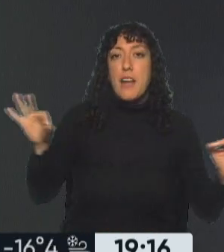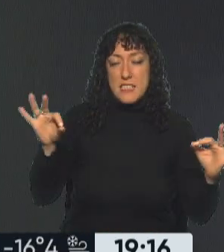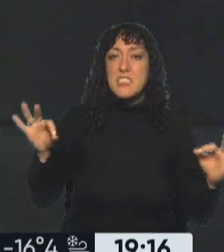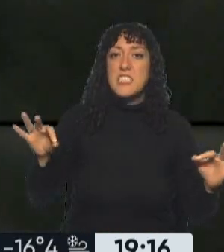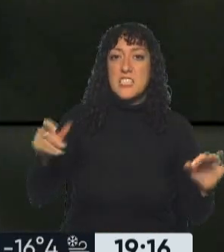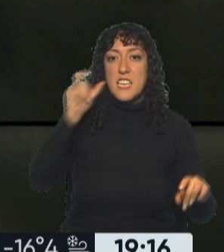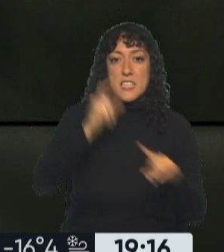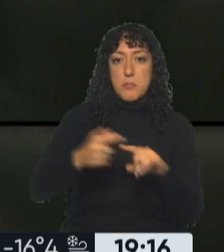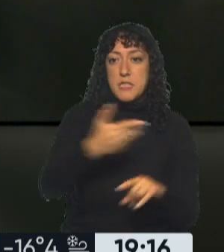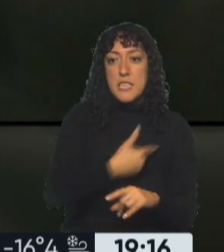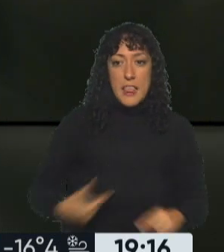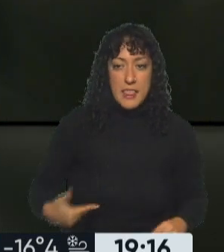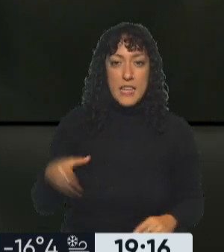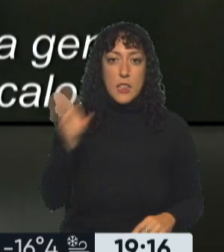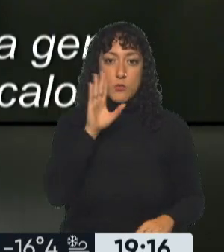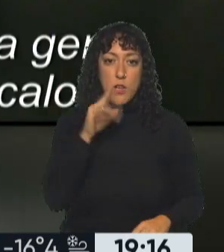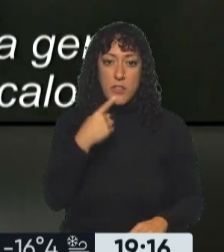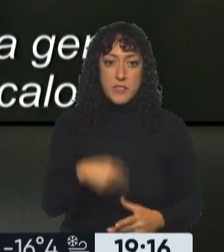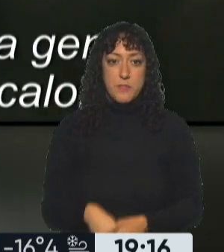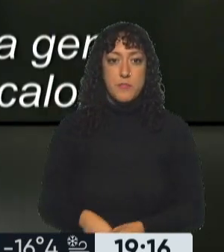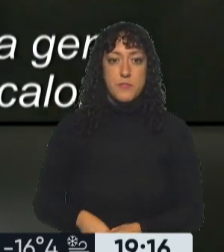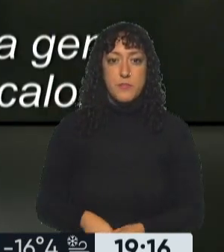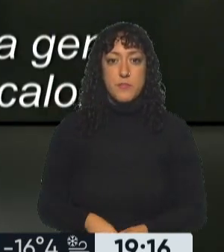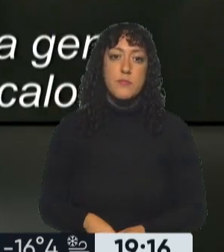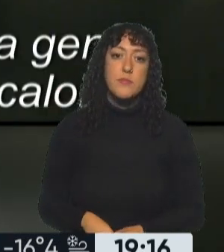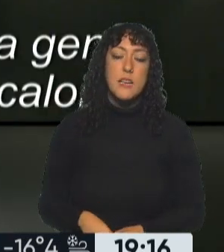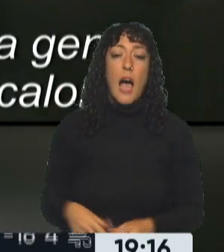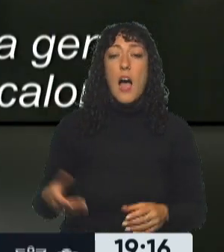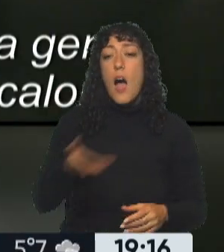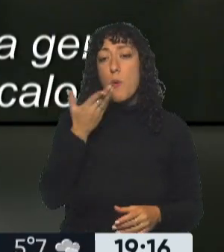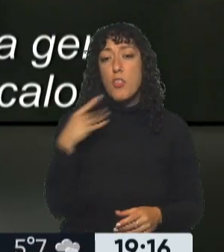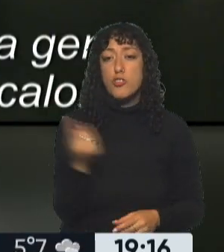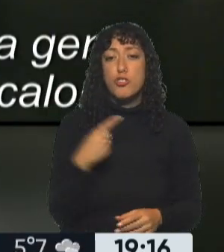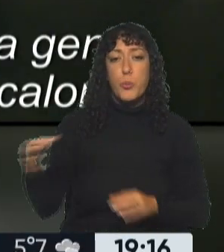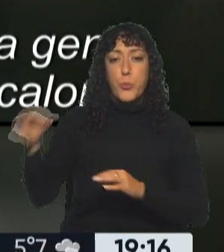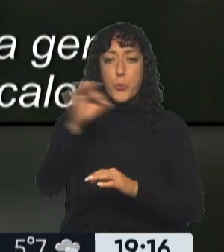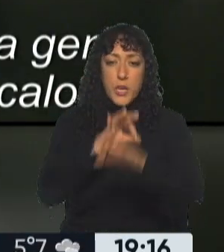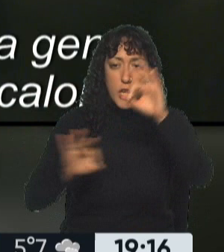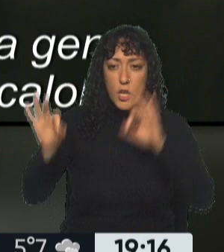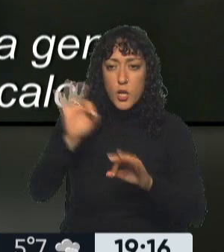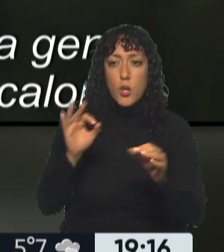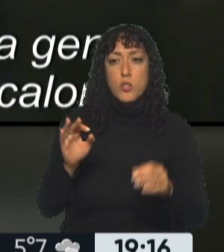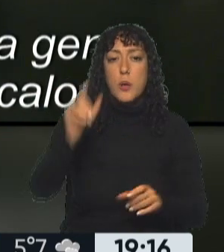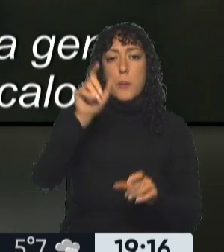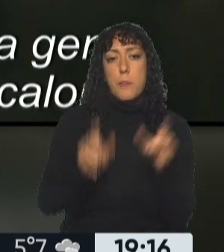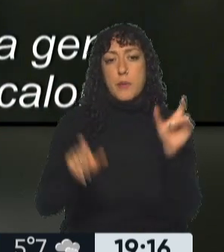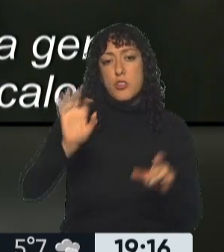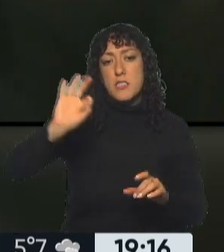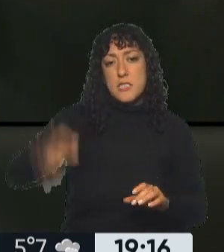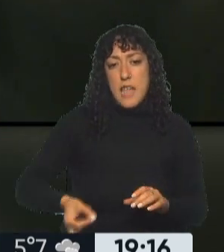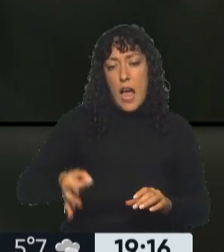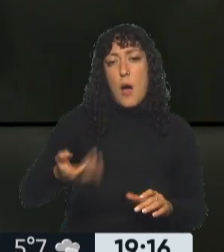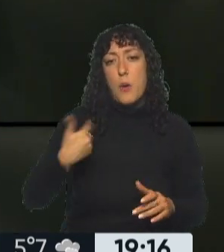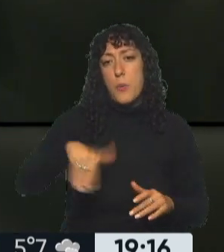el exmandatario estadounidense acerca del COVID. Talking about having to do, a lot of people think that goes away in April with the